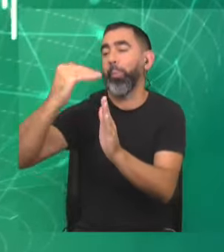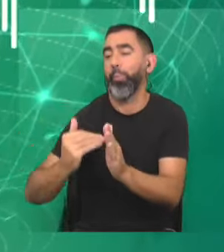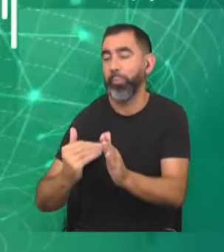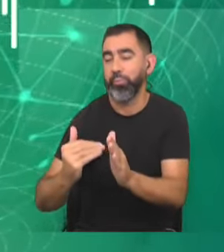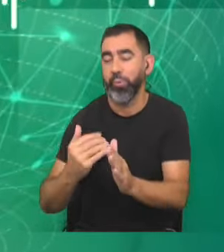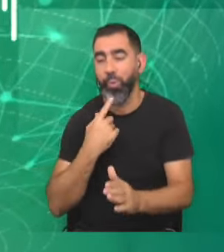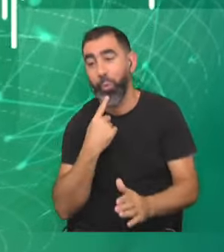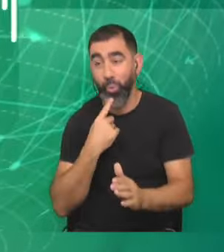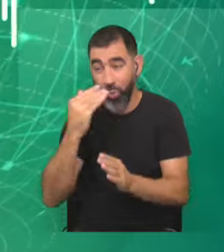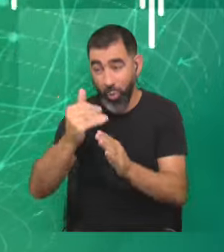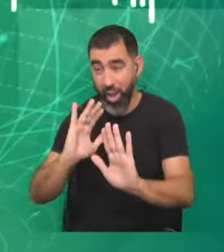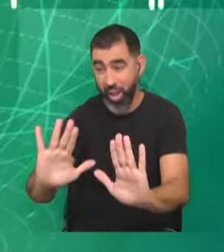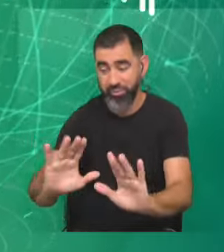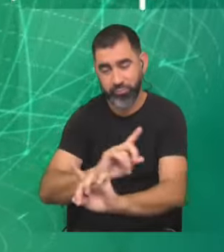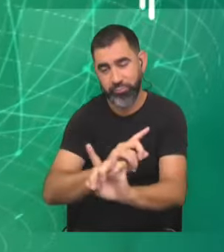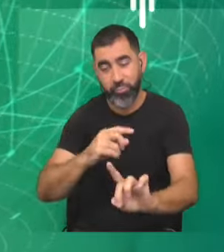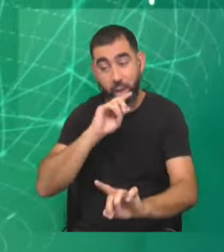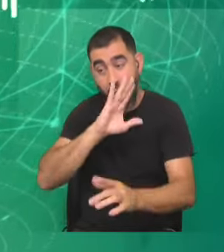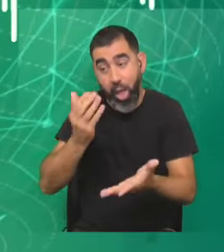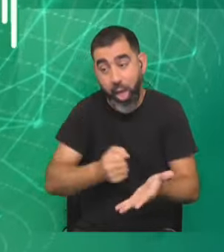aument pued hacés